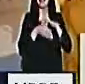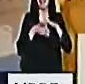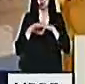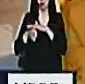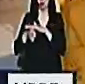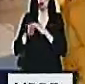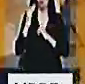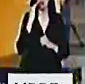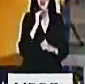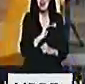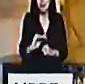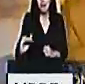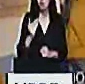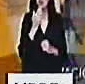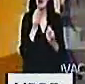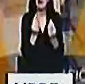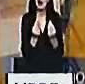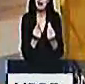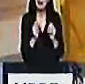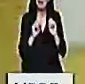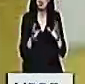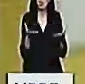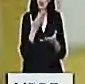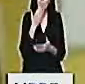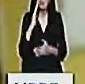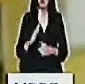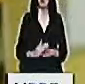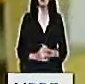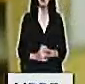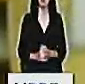los niños y la calidad a la educación que reciben?